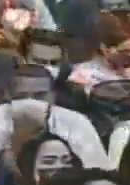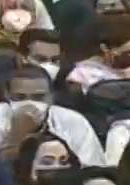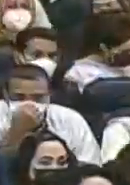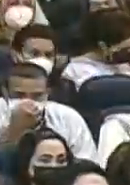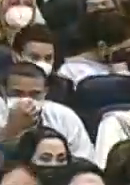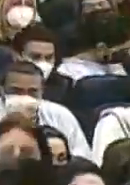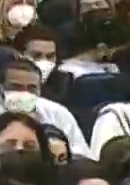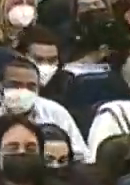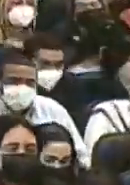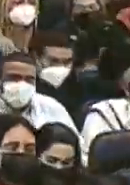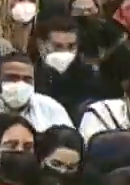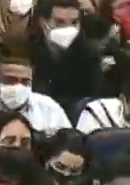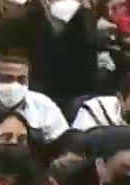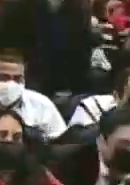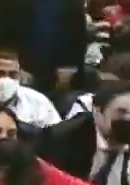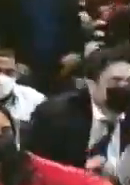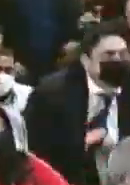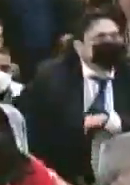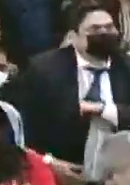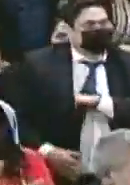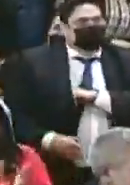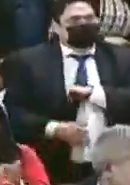de la República Bolivariana de Venezuela.